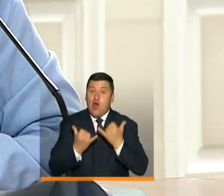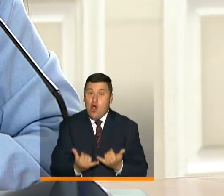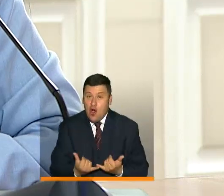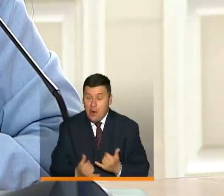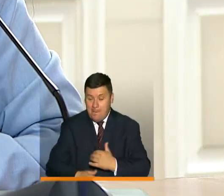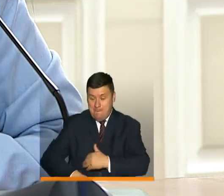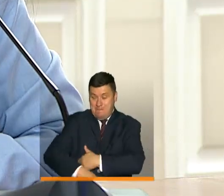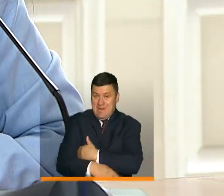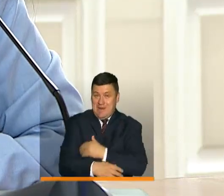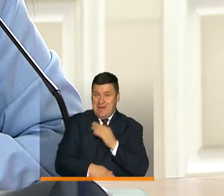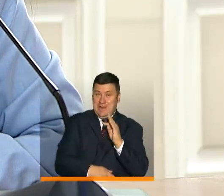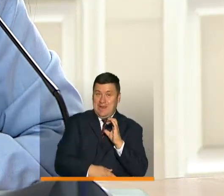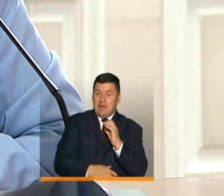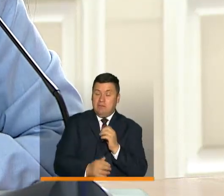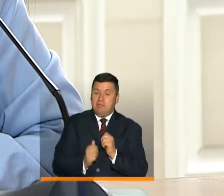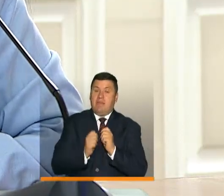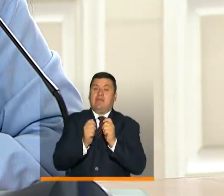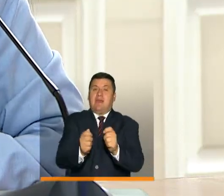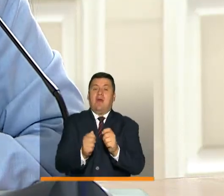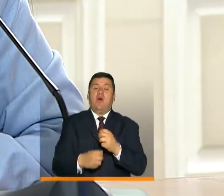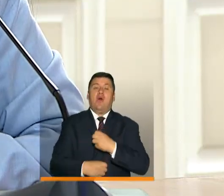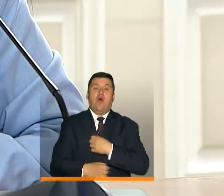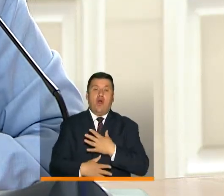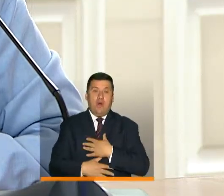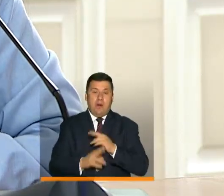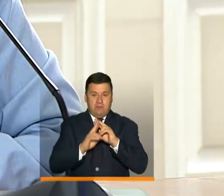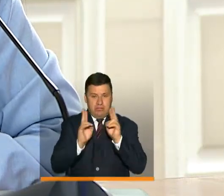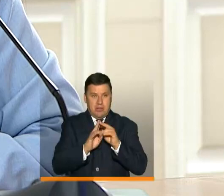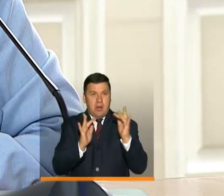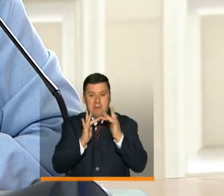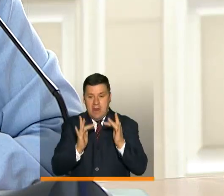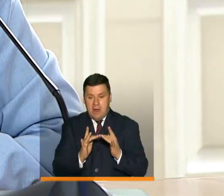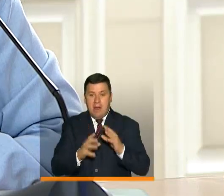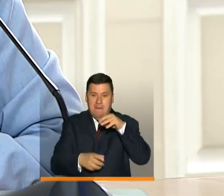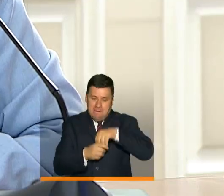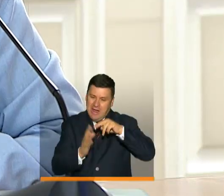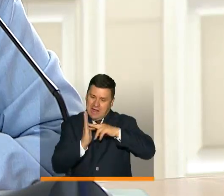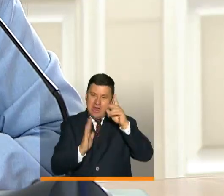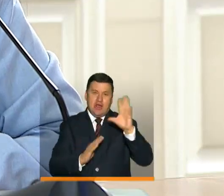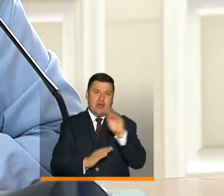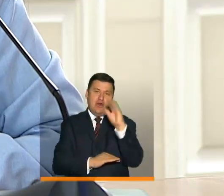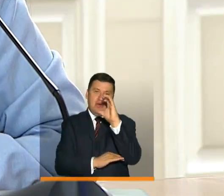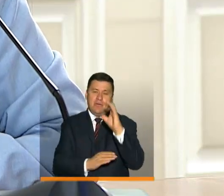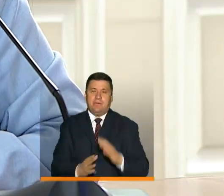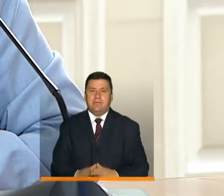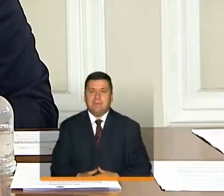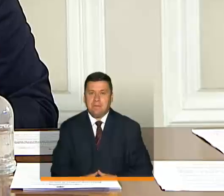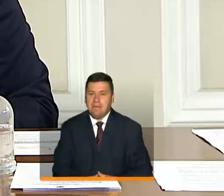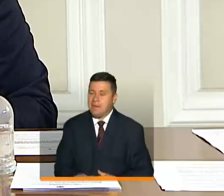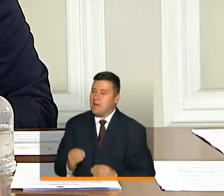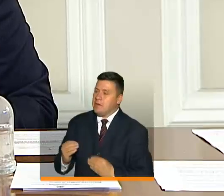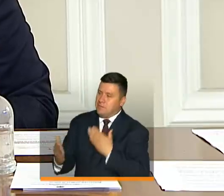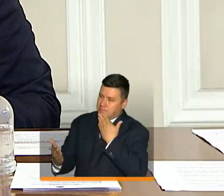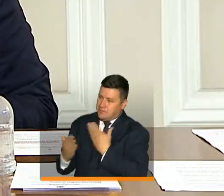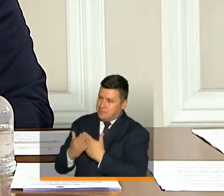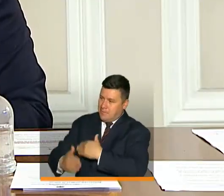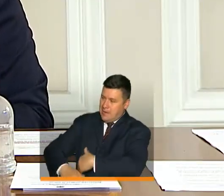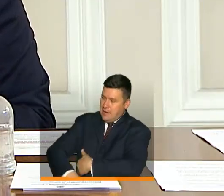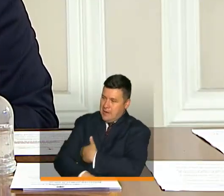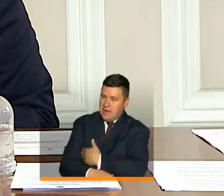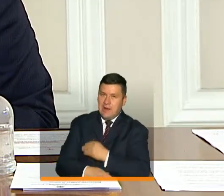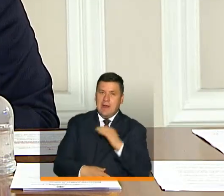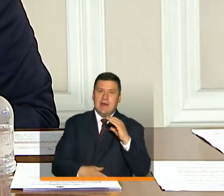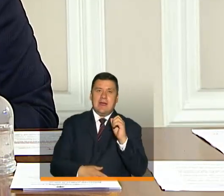este ministerio le está dando oportunidades de conectividad y tecnología a todos los colombianos. Muchas gracias,